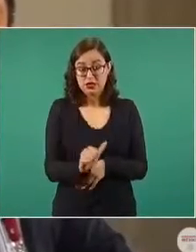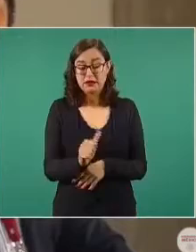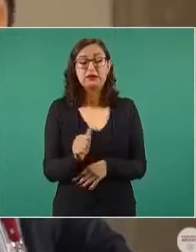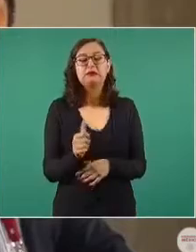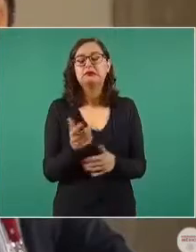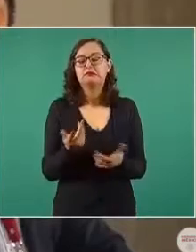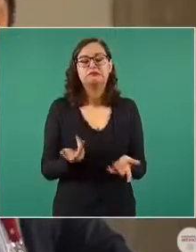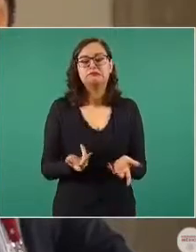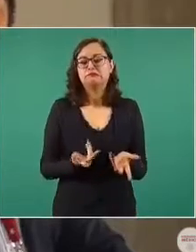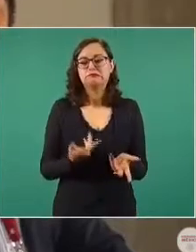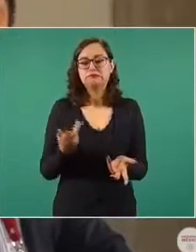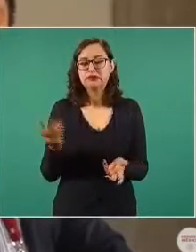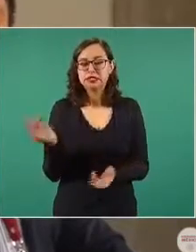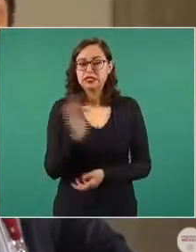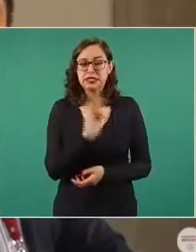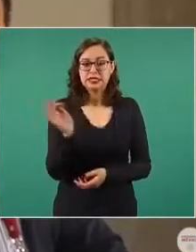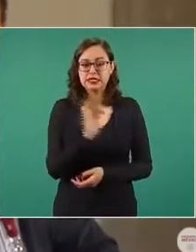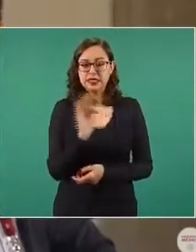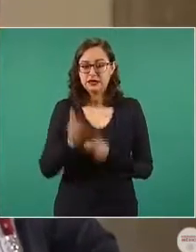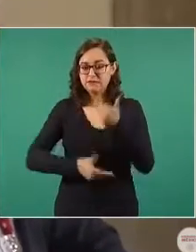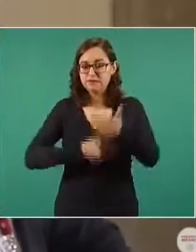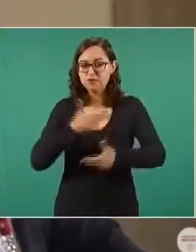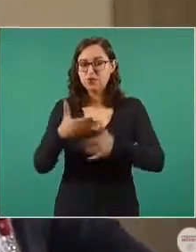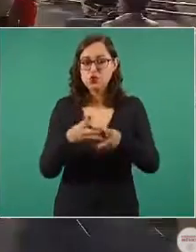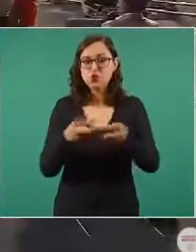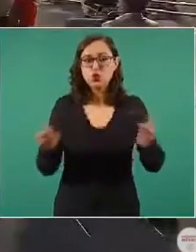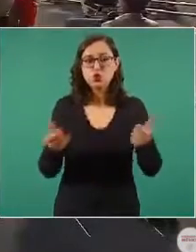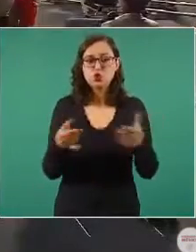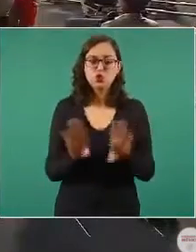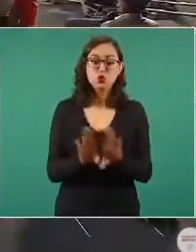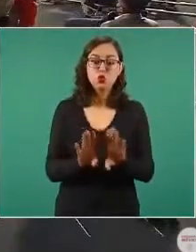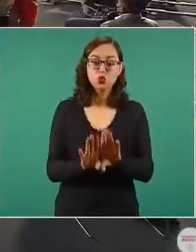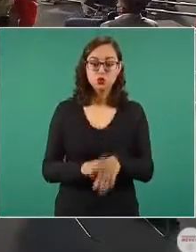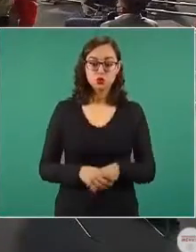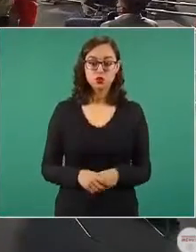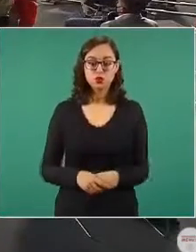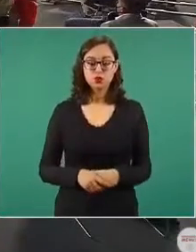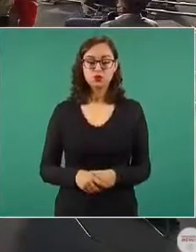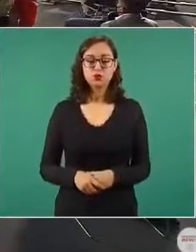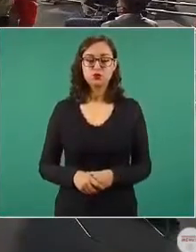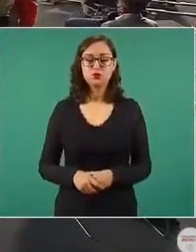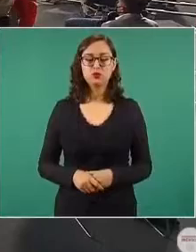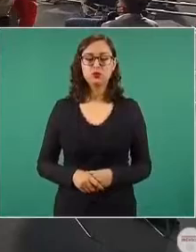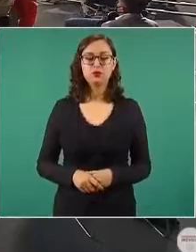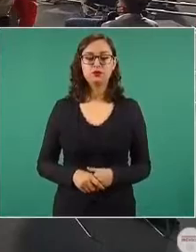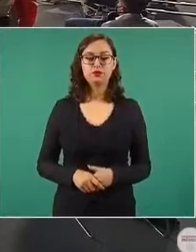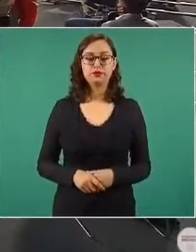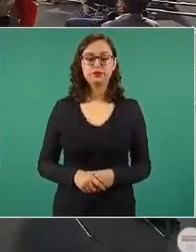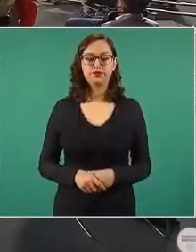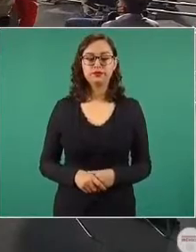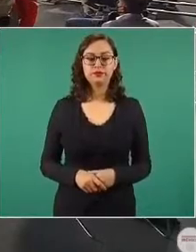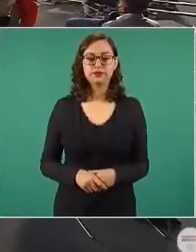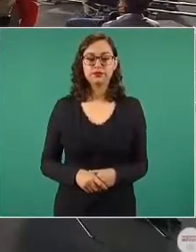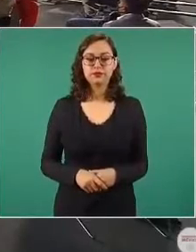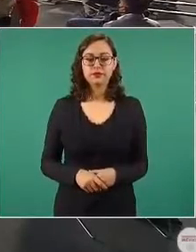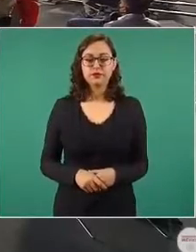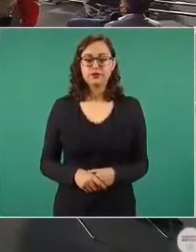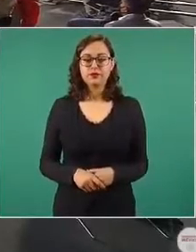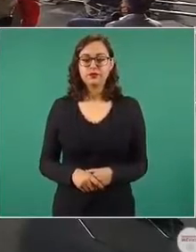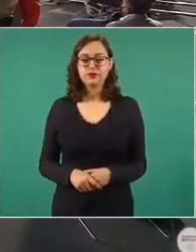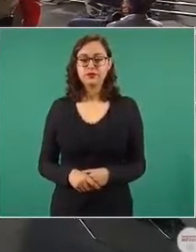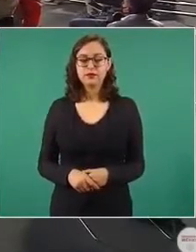todo caso pues la salida que se debería encontrar a este tema? Pues yo creo que están mal